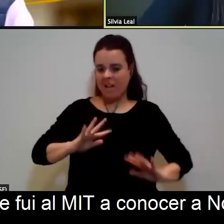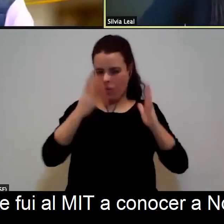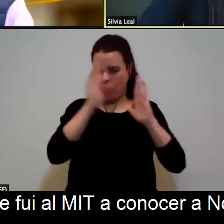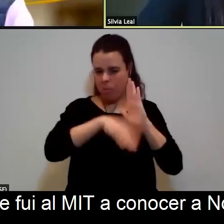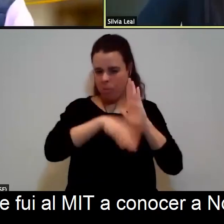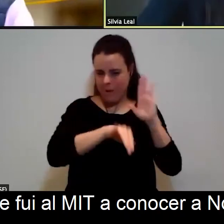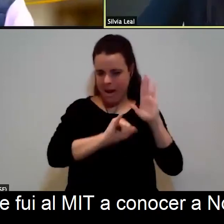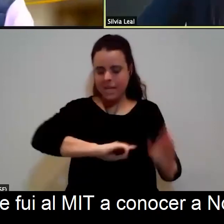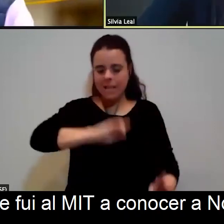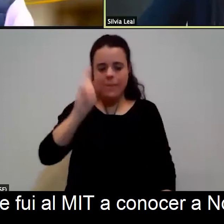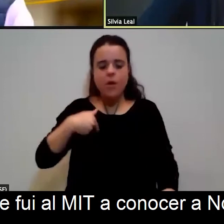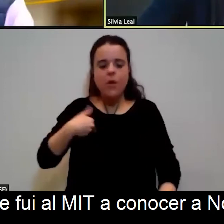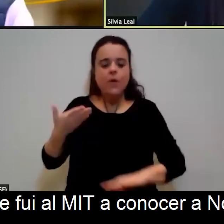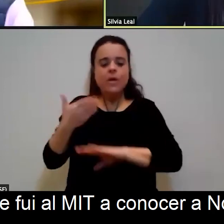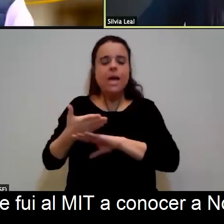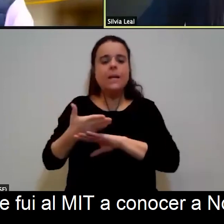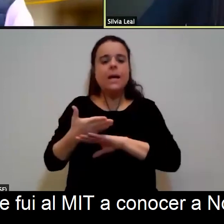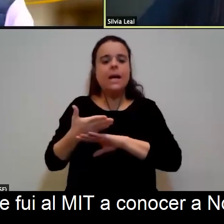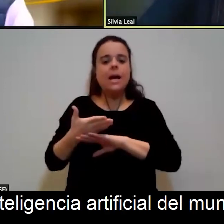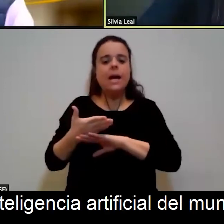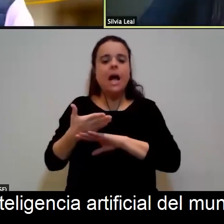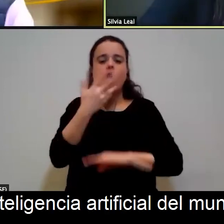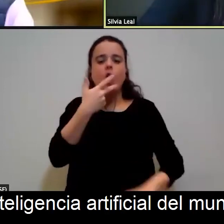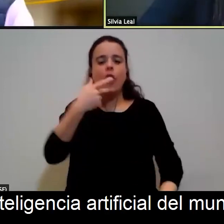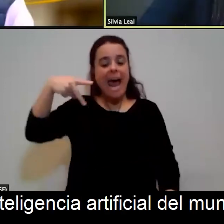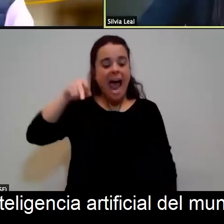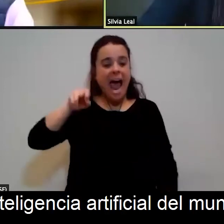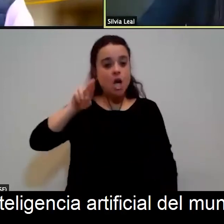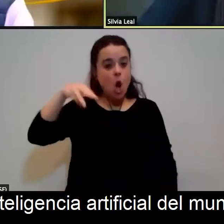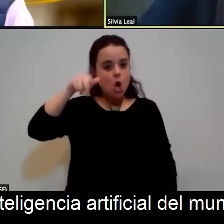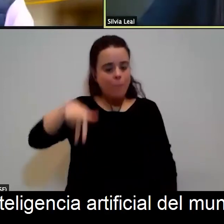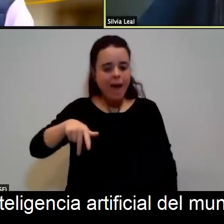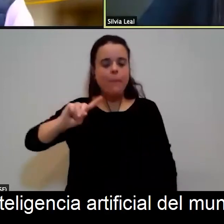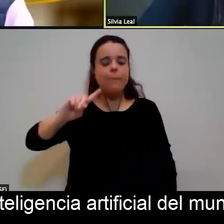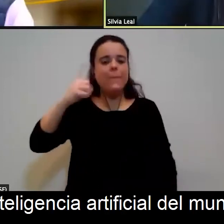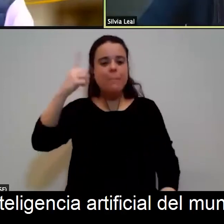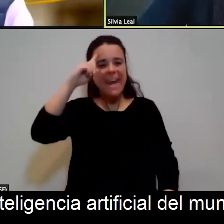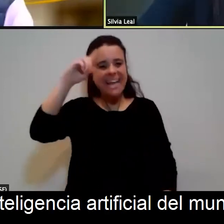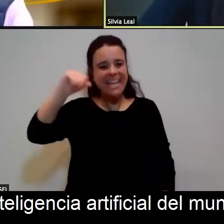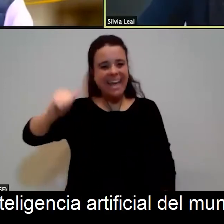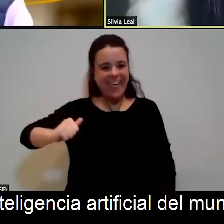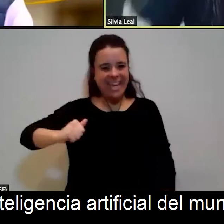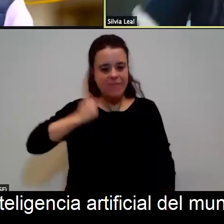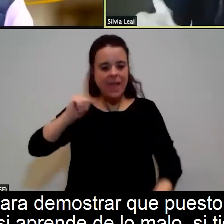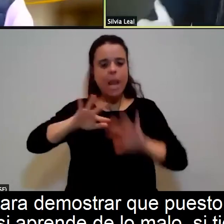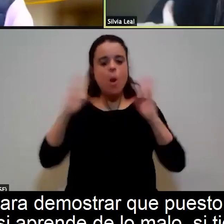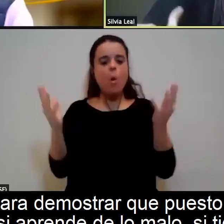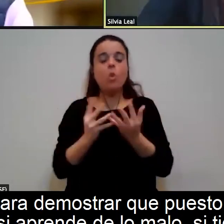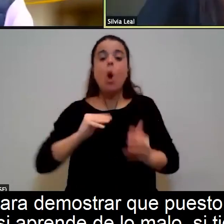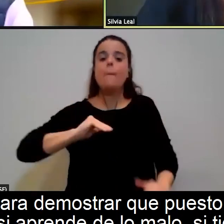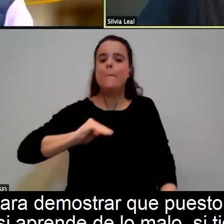y es que fui al MIT a conocer a Norman, y Norman es la primera inteligencia artificial del mundo maligna. Y